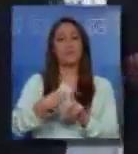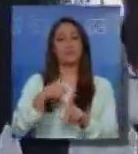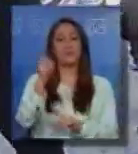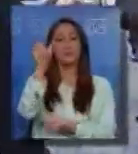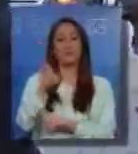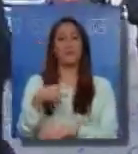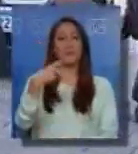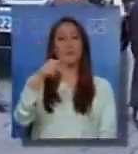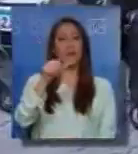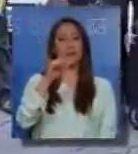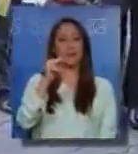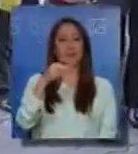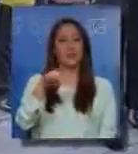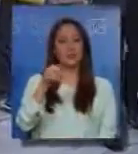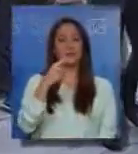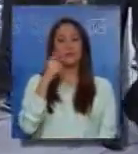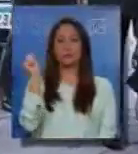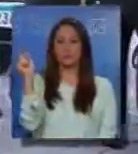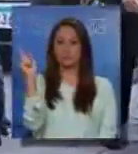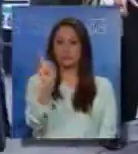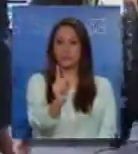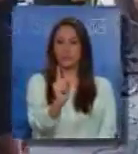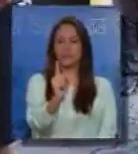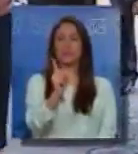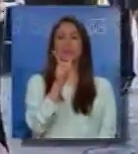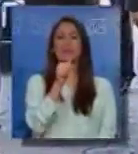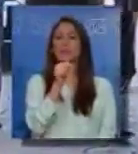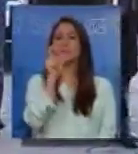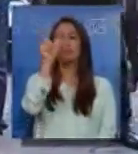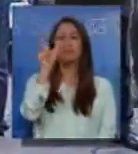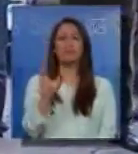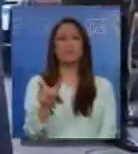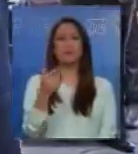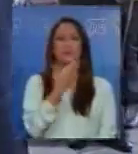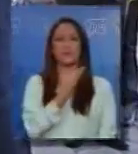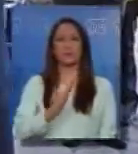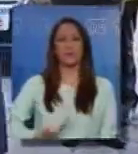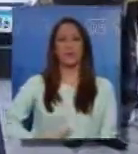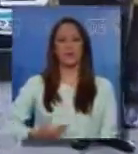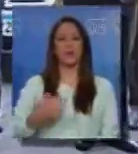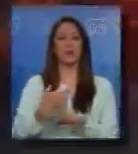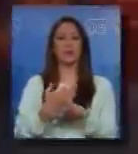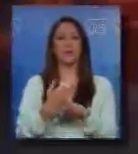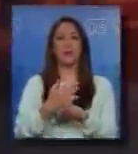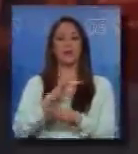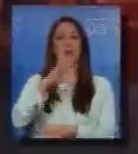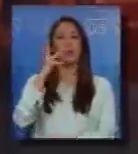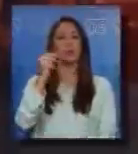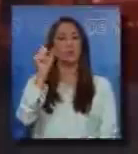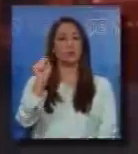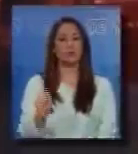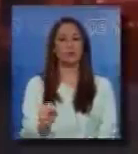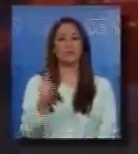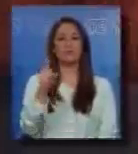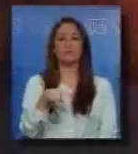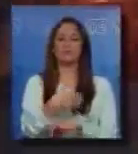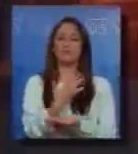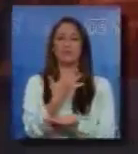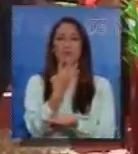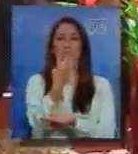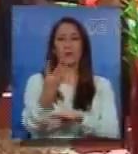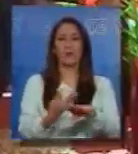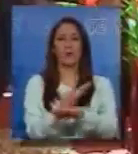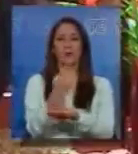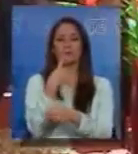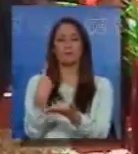canciller Ricardo Patiño había recibido a su par Rodolfo Nin Noboa, quien ejerce la presidencia pro tempore de UNASUR. La reunión duró un poco más de